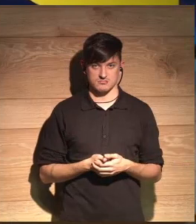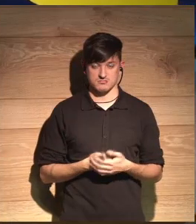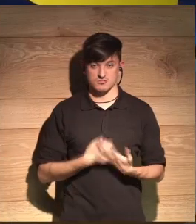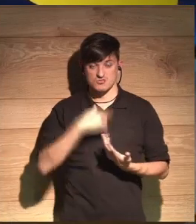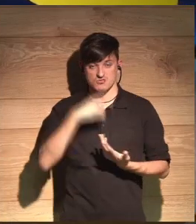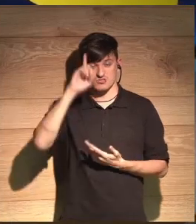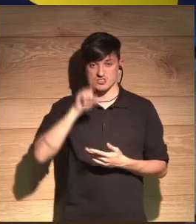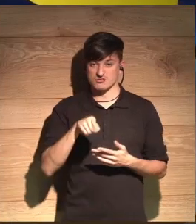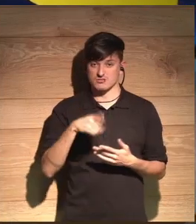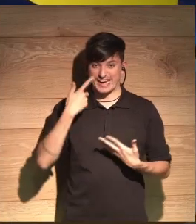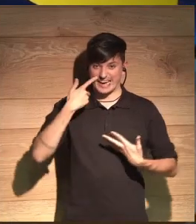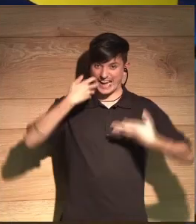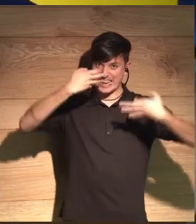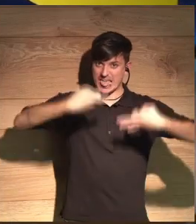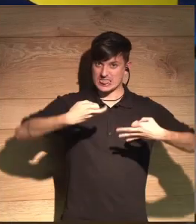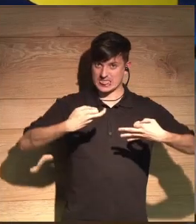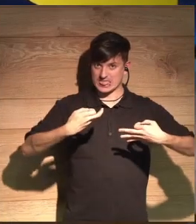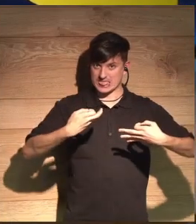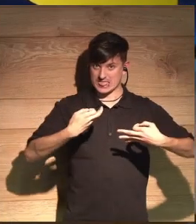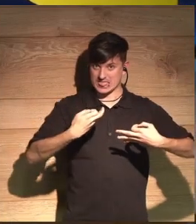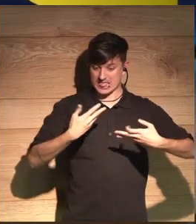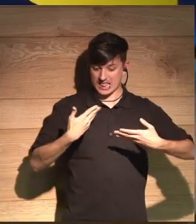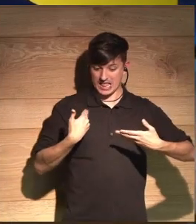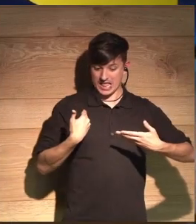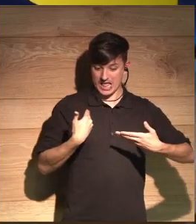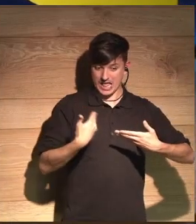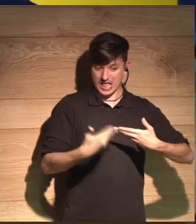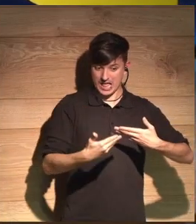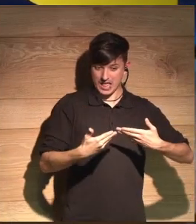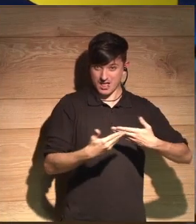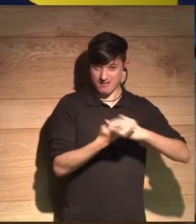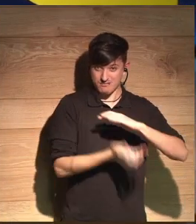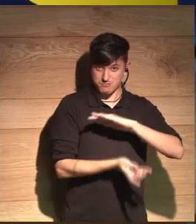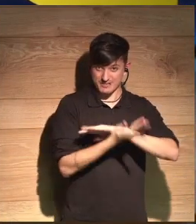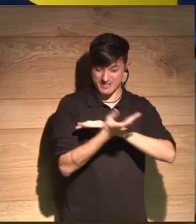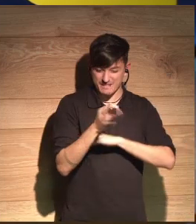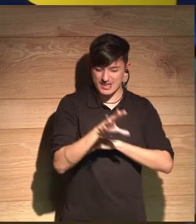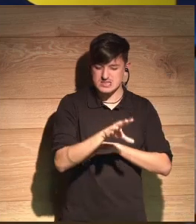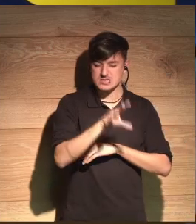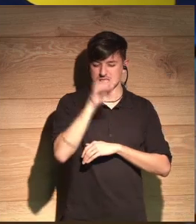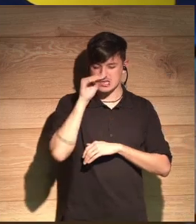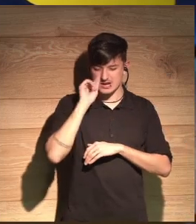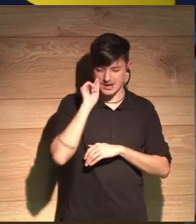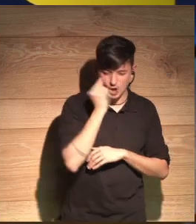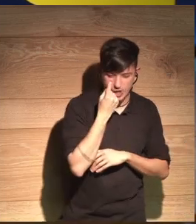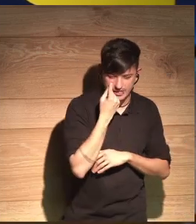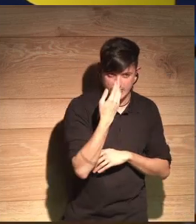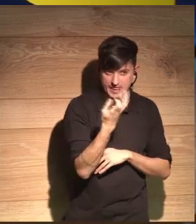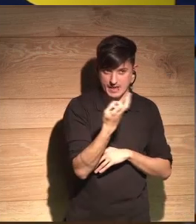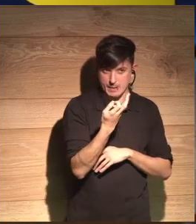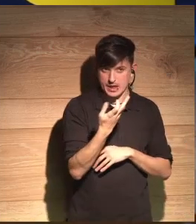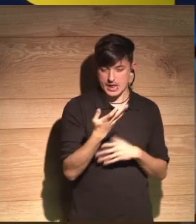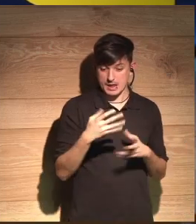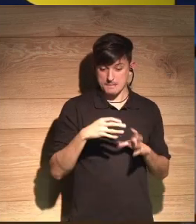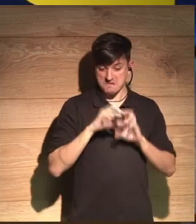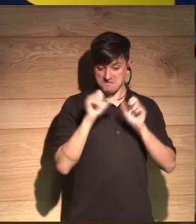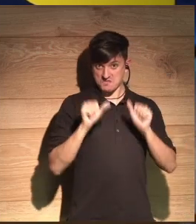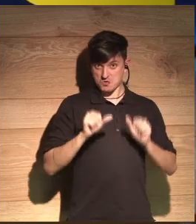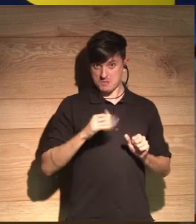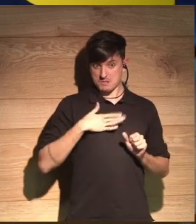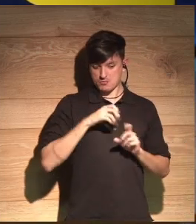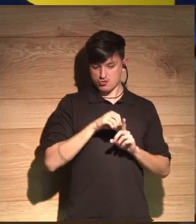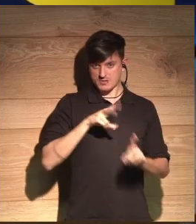y esta es una realidad emergente y hay que entenderla hay que reconocerla a mi manera también de ver hay